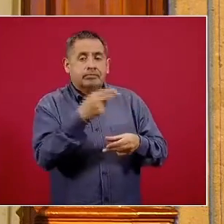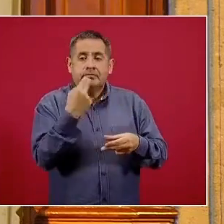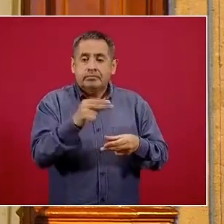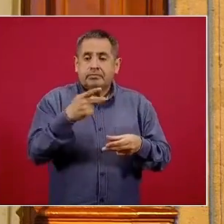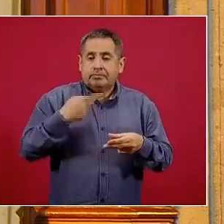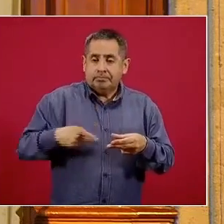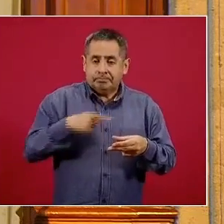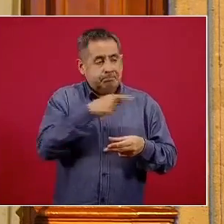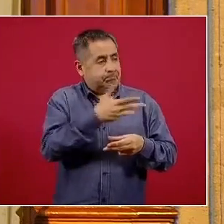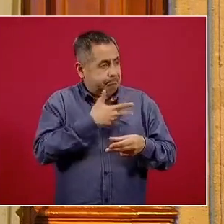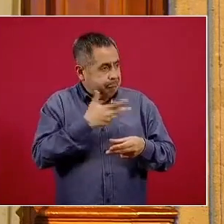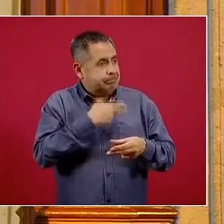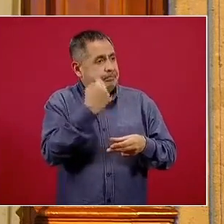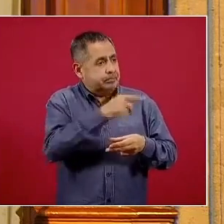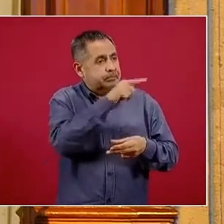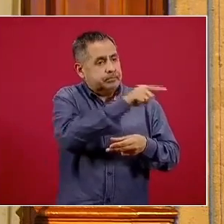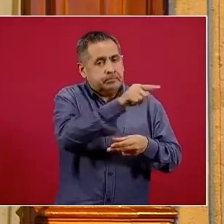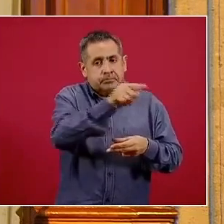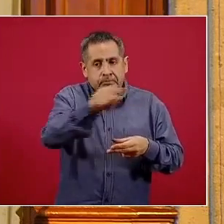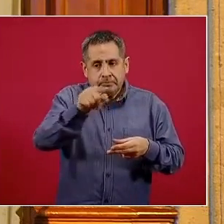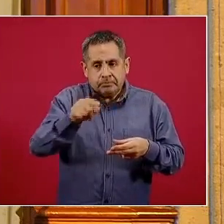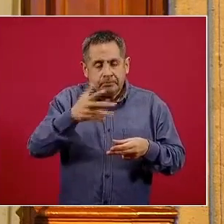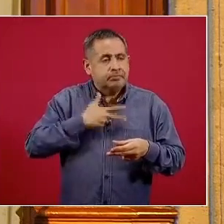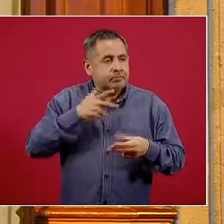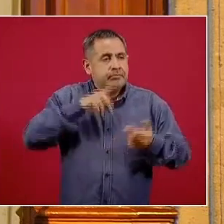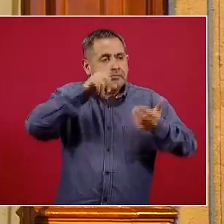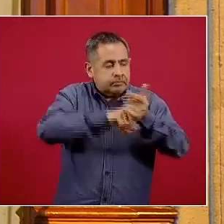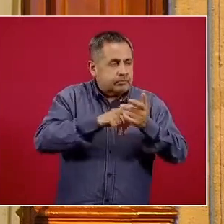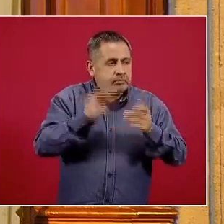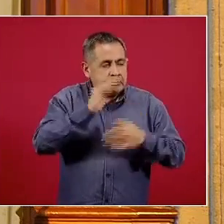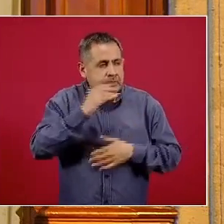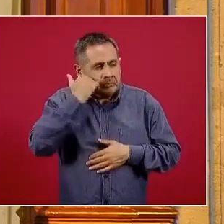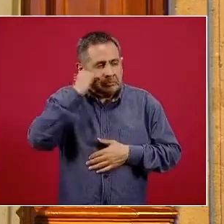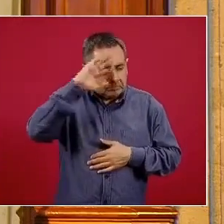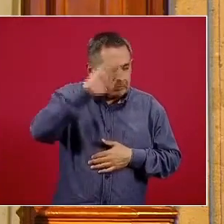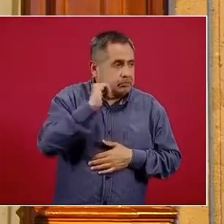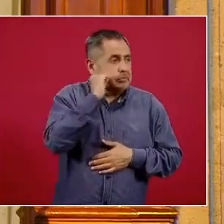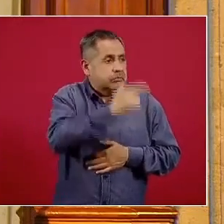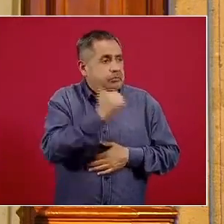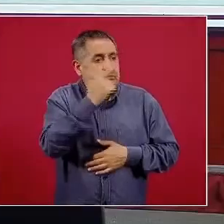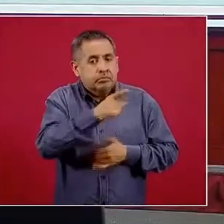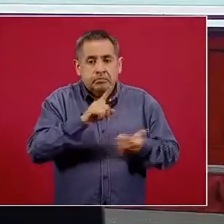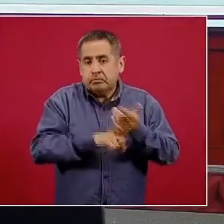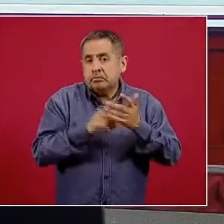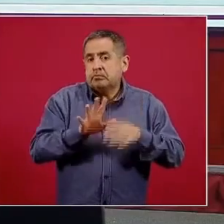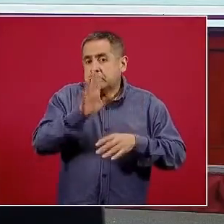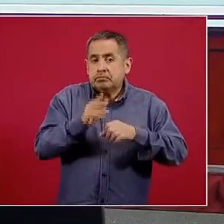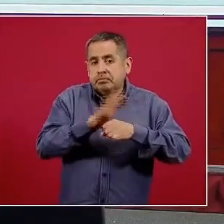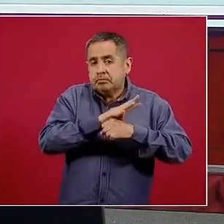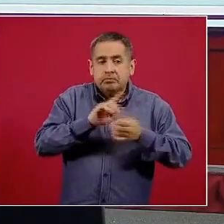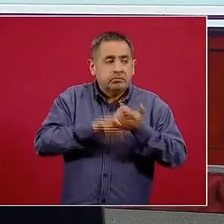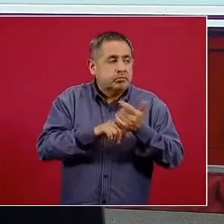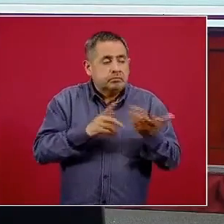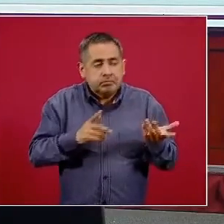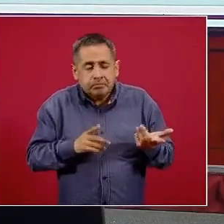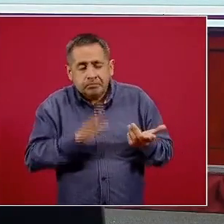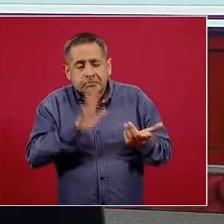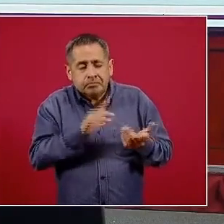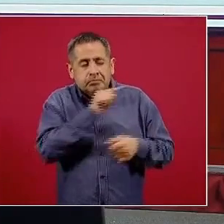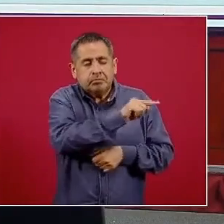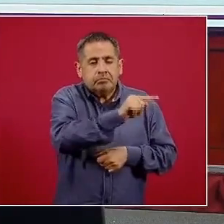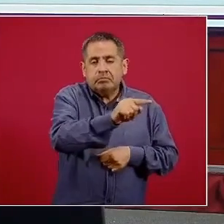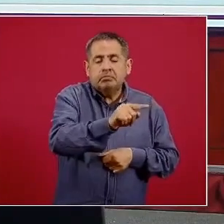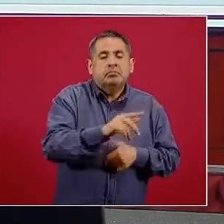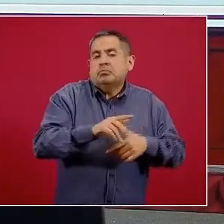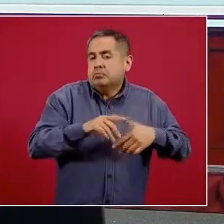importante, que son personas que presentaban signos y síntomas de la enfermedad, o en este caso de una enfermedad respiratoria, y